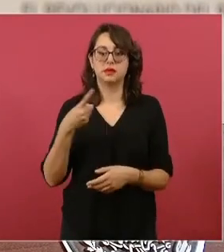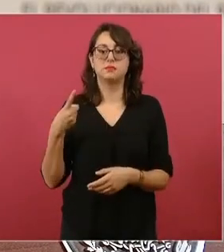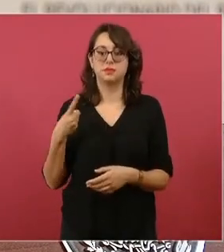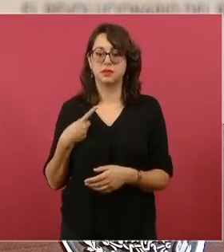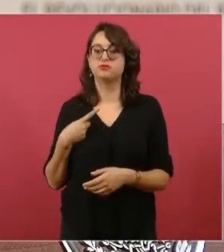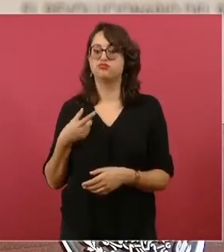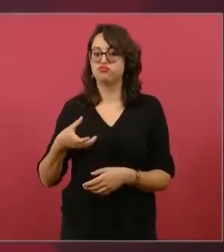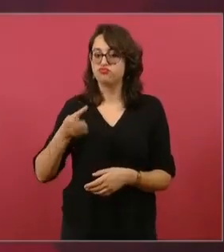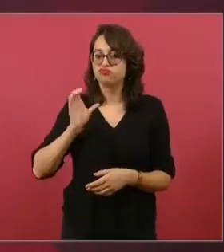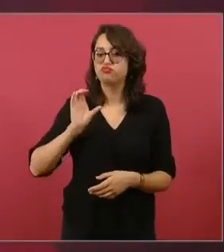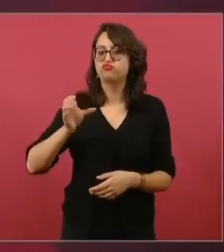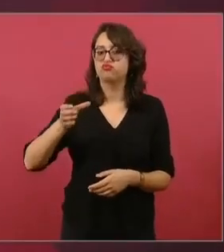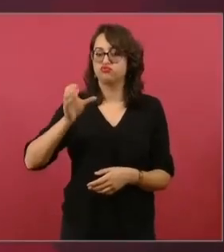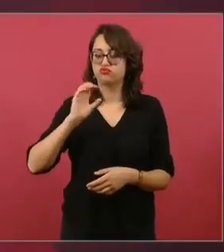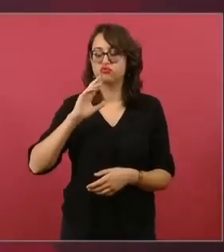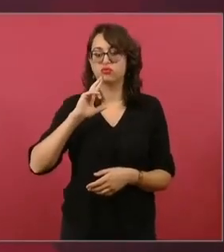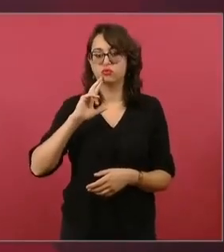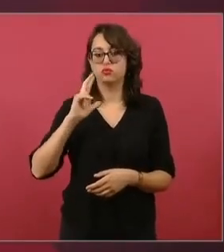y